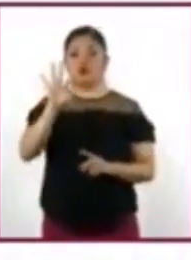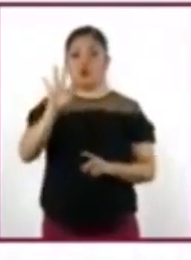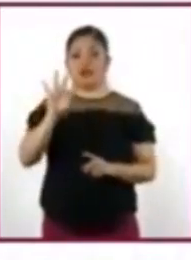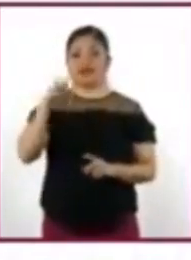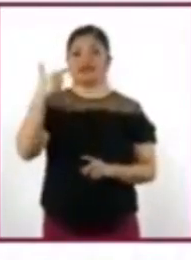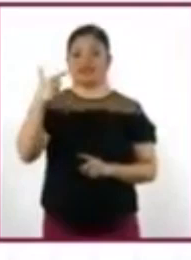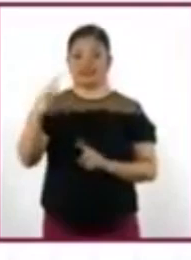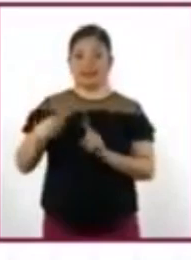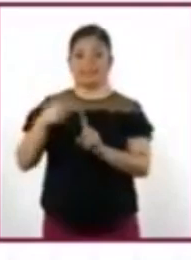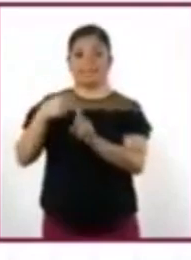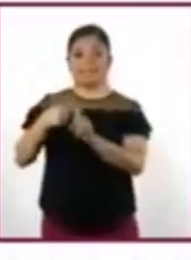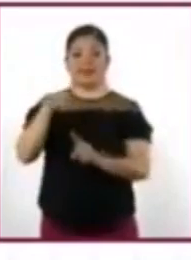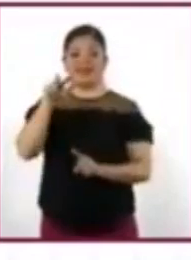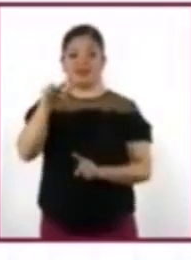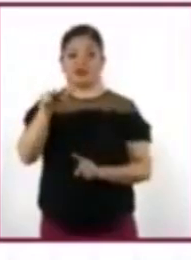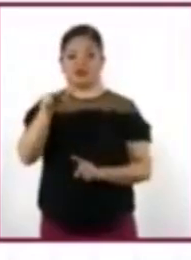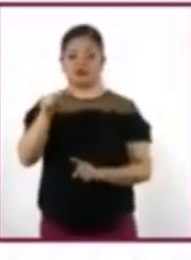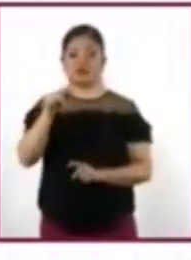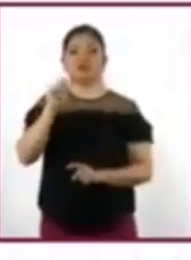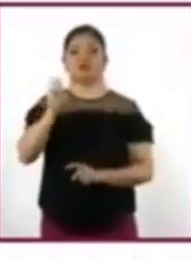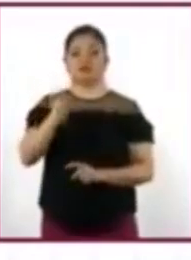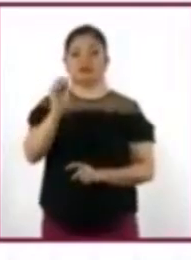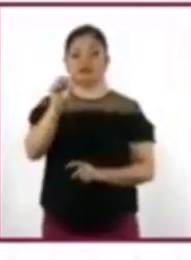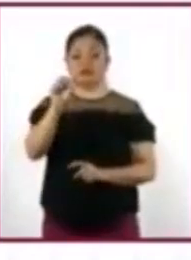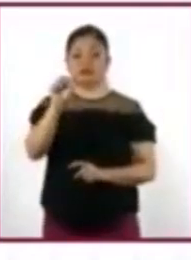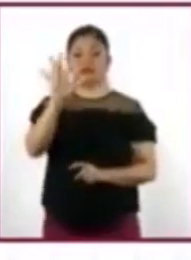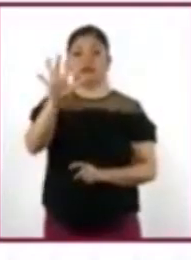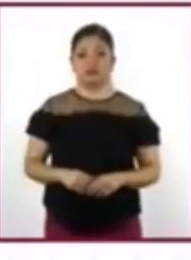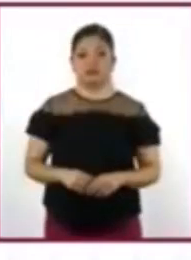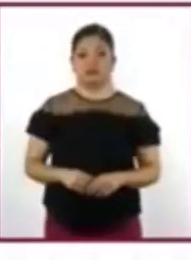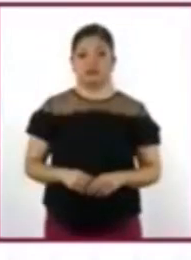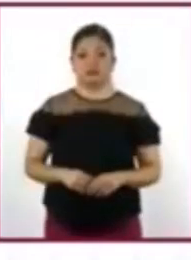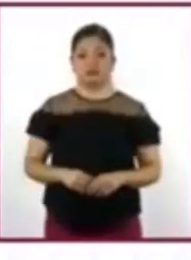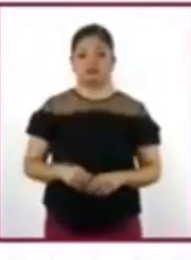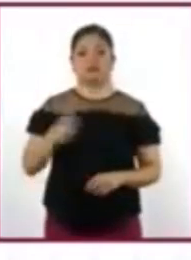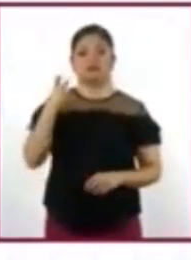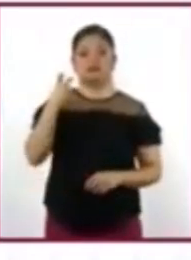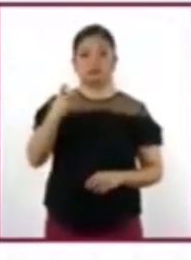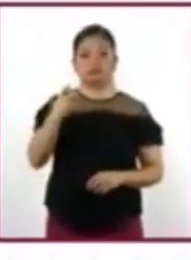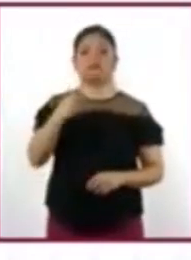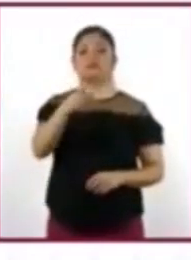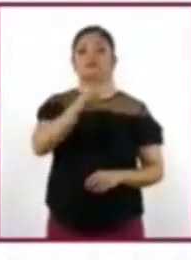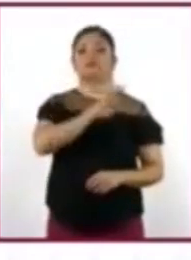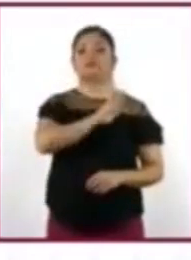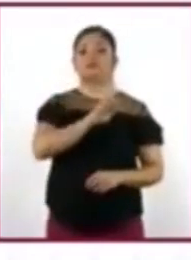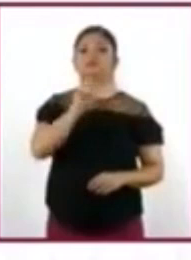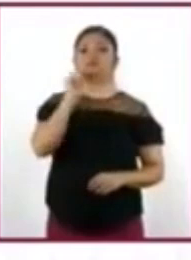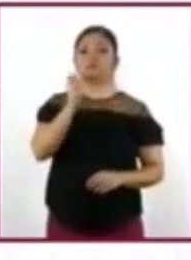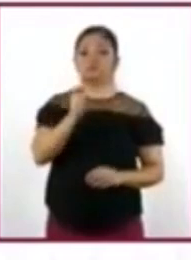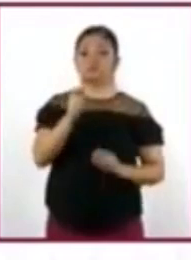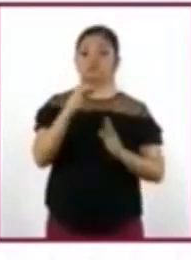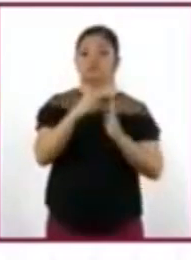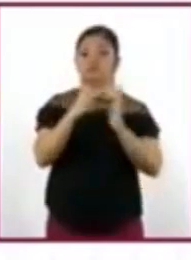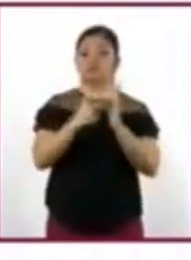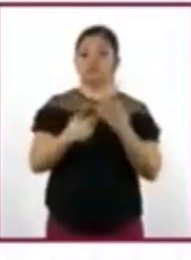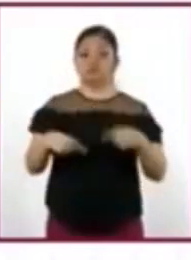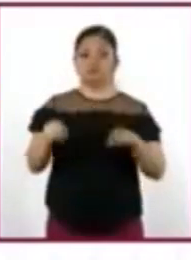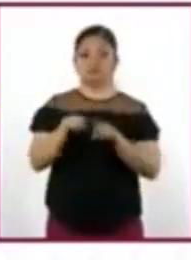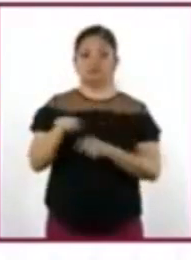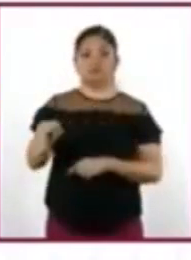47 más 18, que es 60. De esta manera, La regla de la sucesión